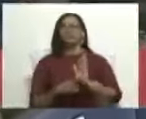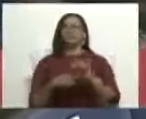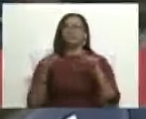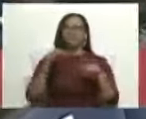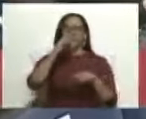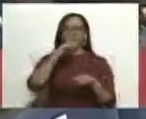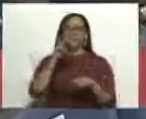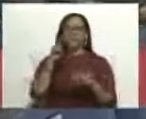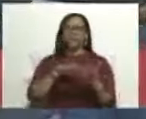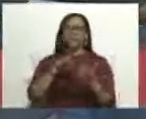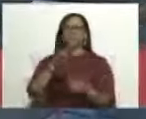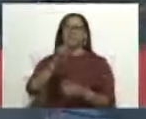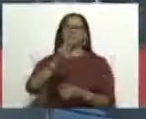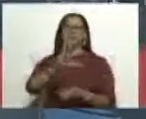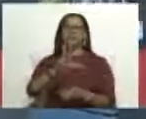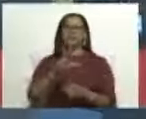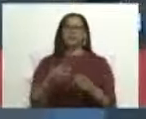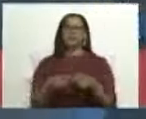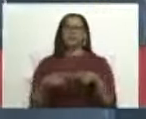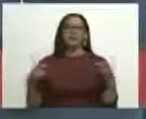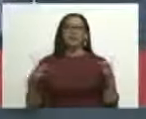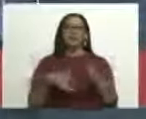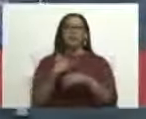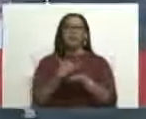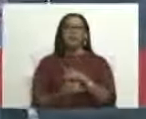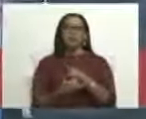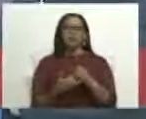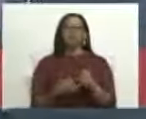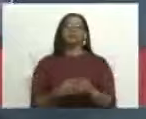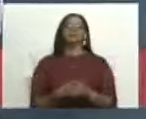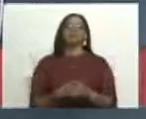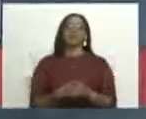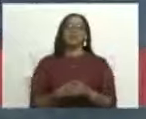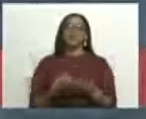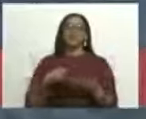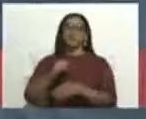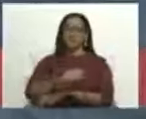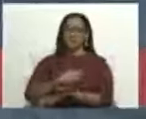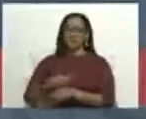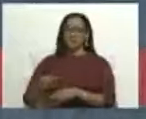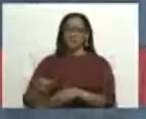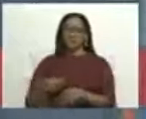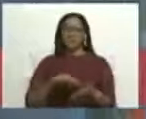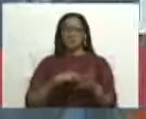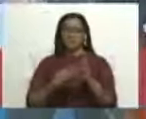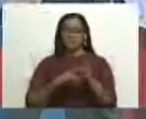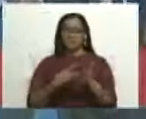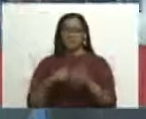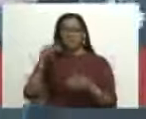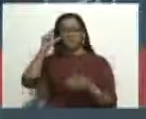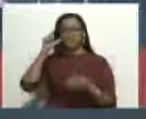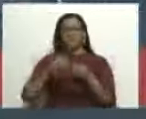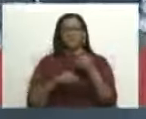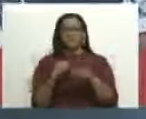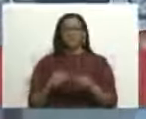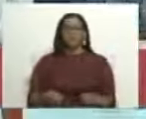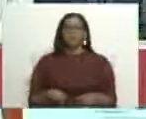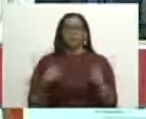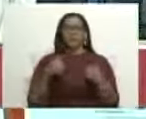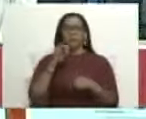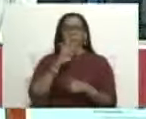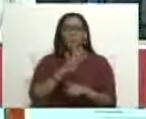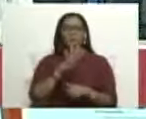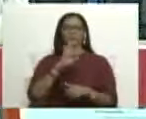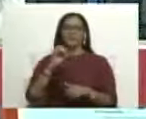año 2023, el incremento de proyectos y la inversión es significativa. Este año la FESA se han ejecutado más de